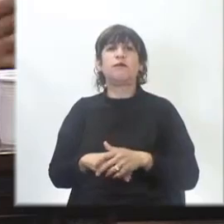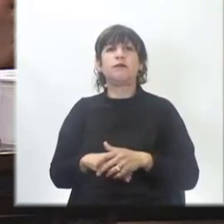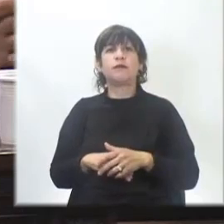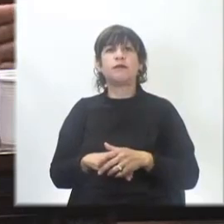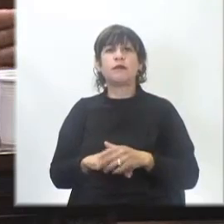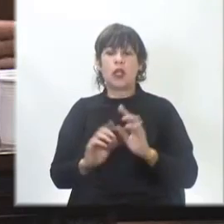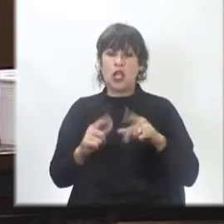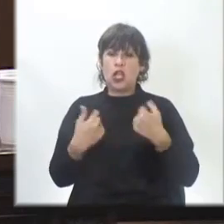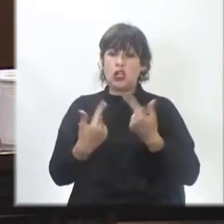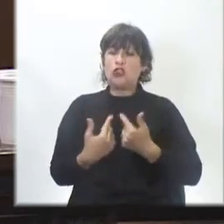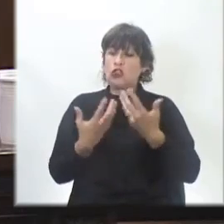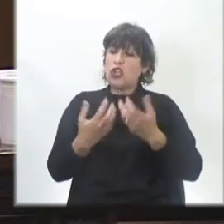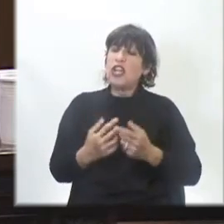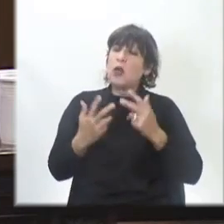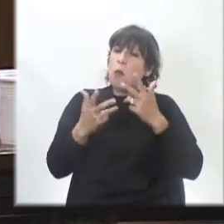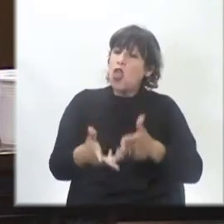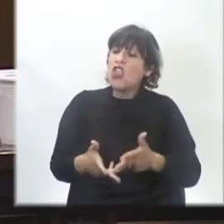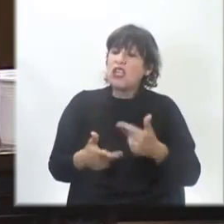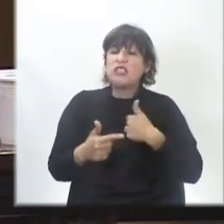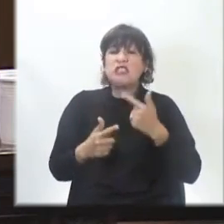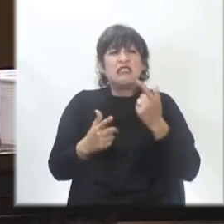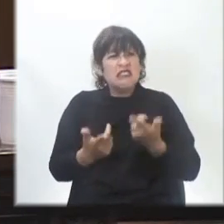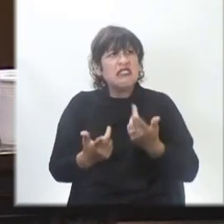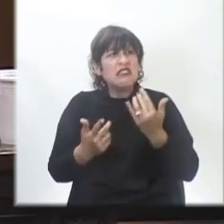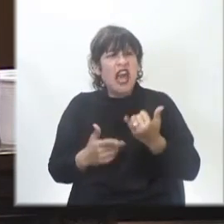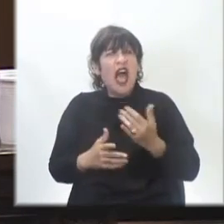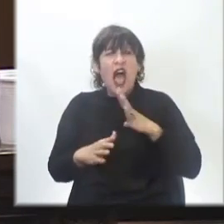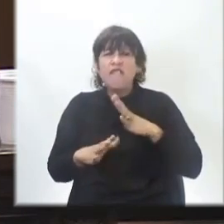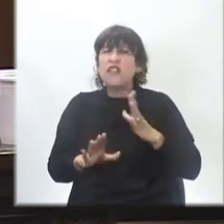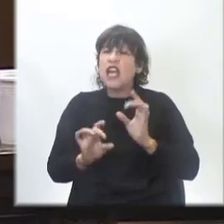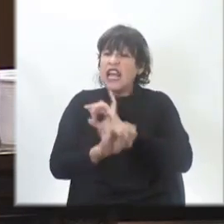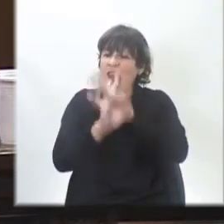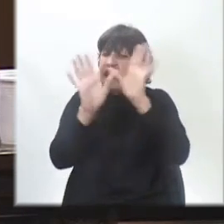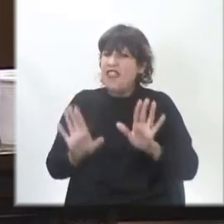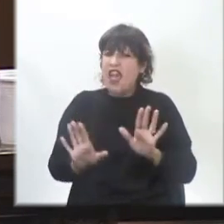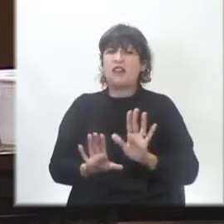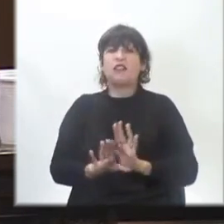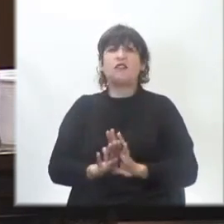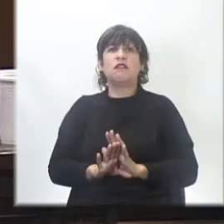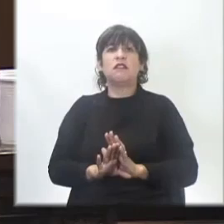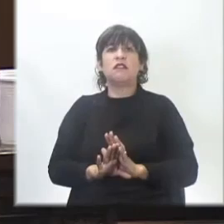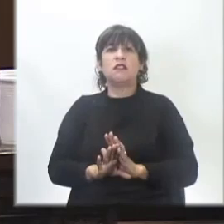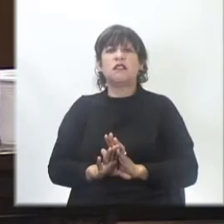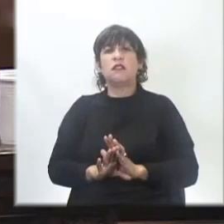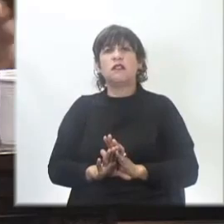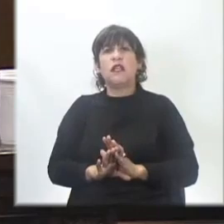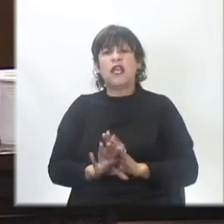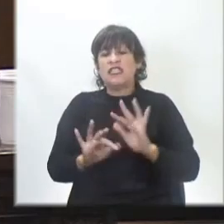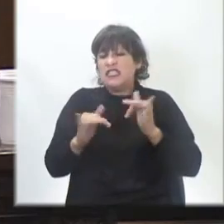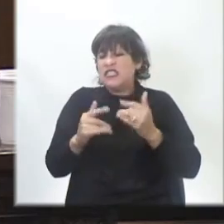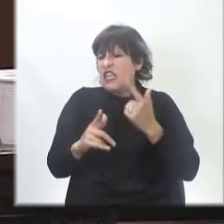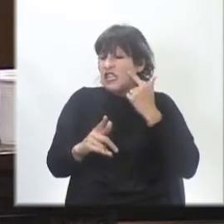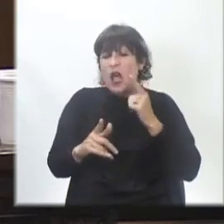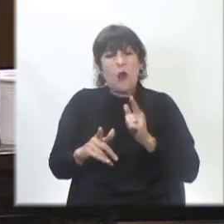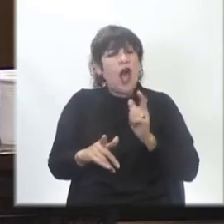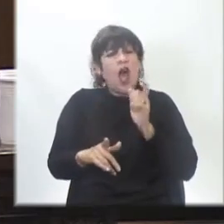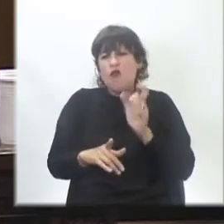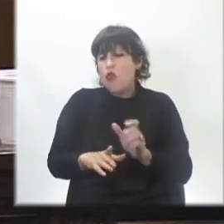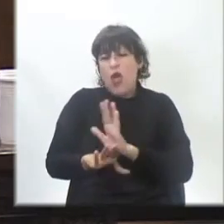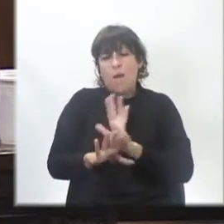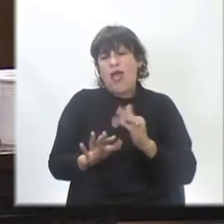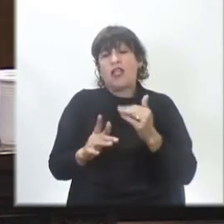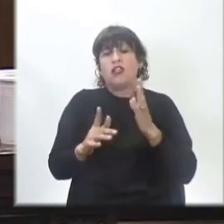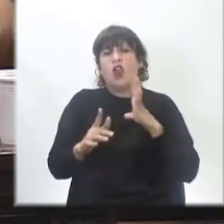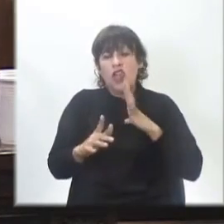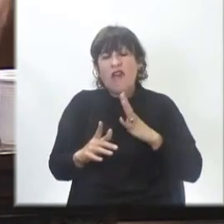Y nosotros queremos decir, bueno, si estaba todo tan claro, si estaba todo tan fundamentado y existían tantos